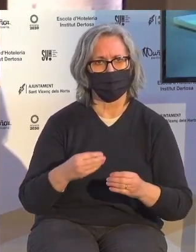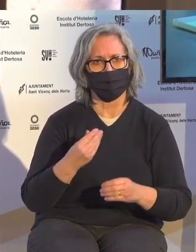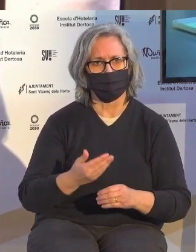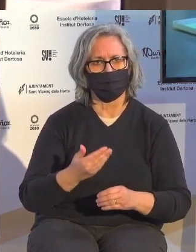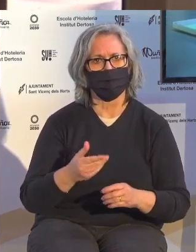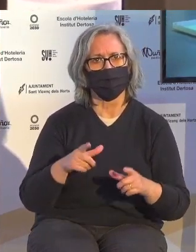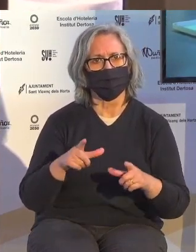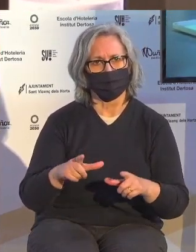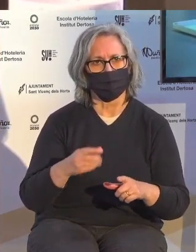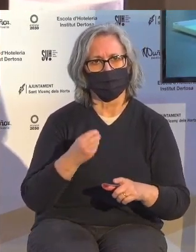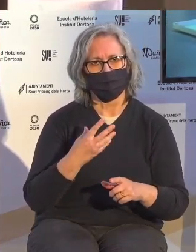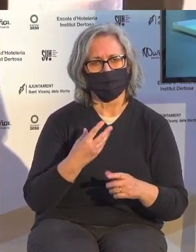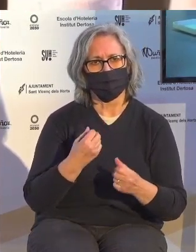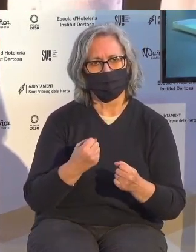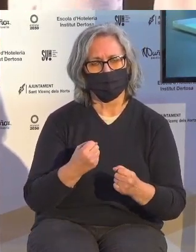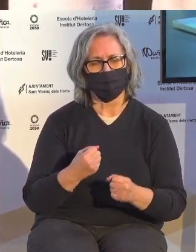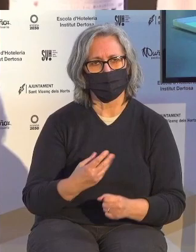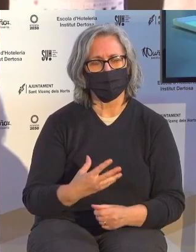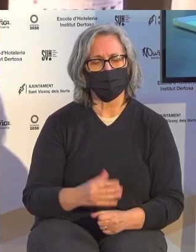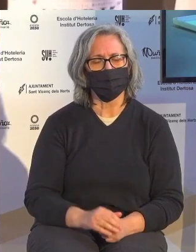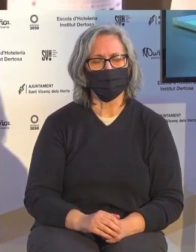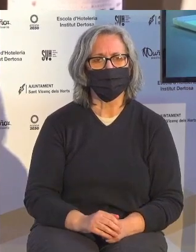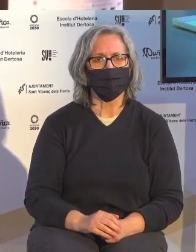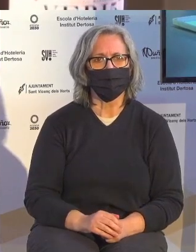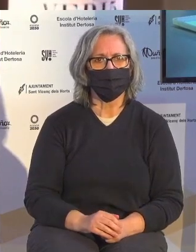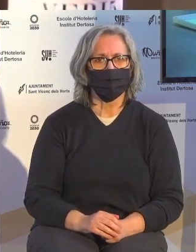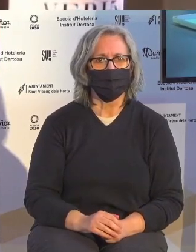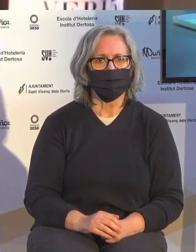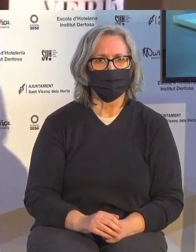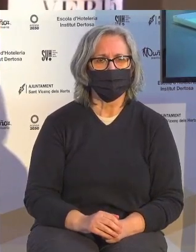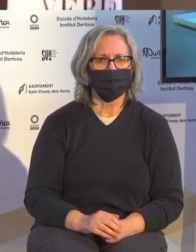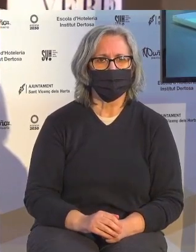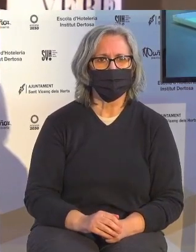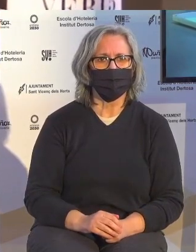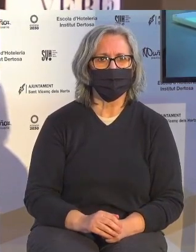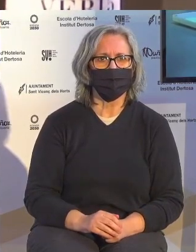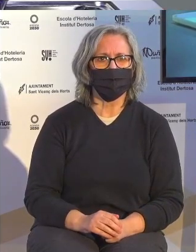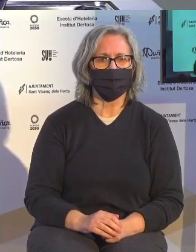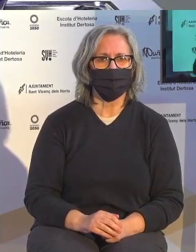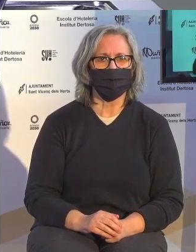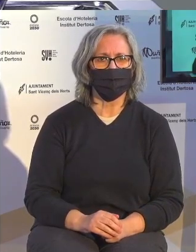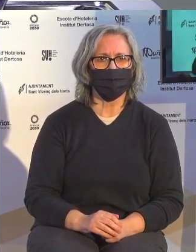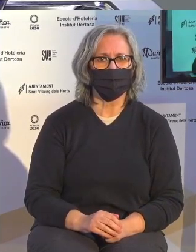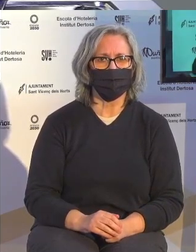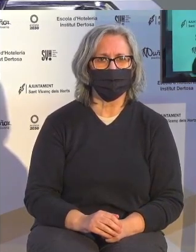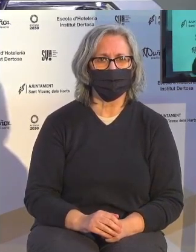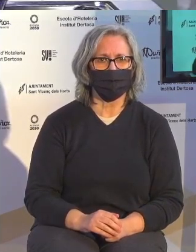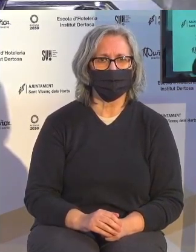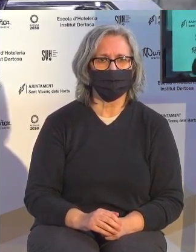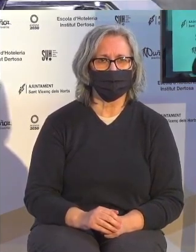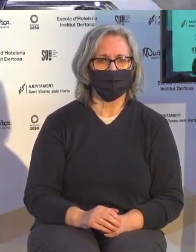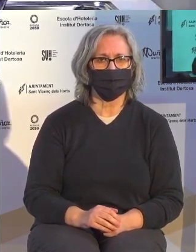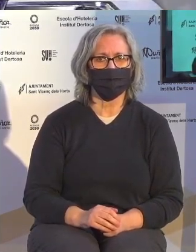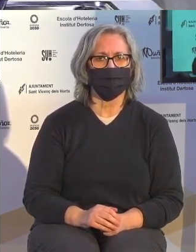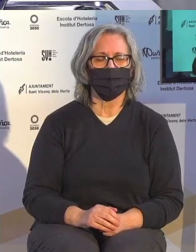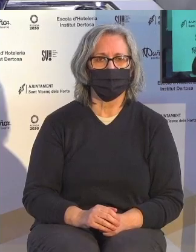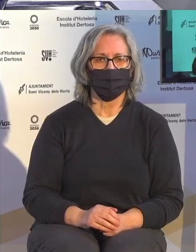desde el día de los eventos por ejemplo hay basura gracias